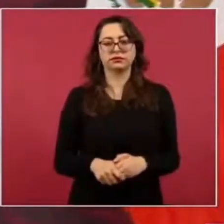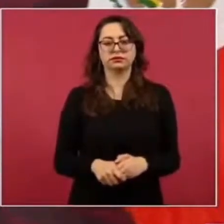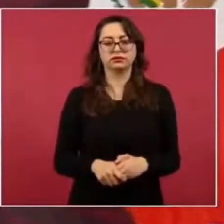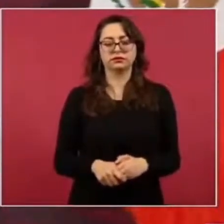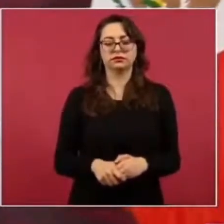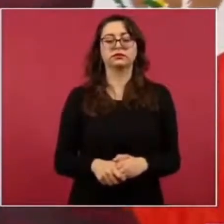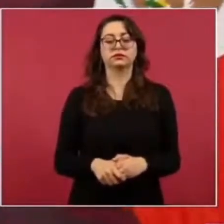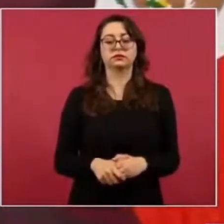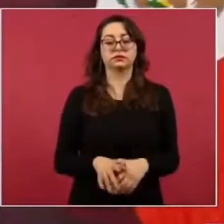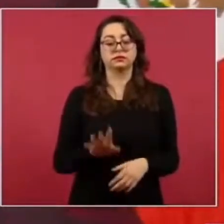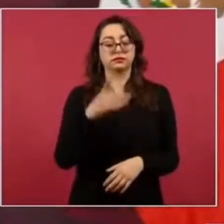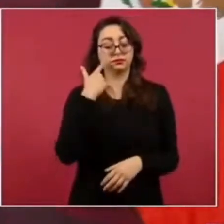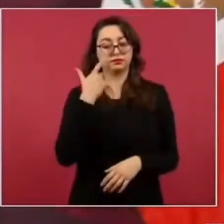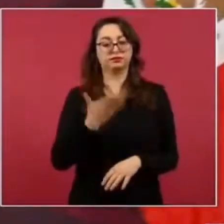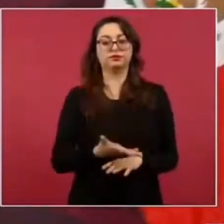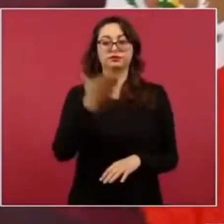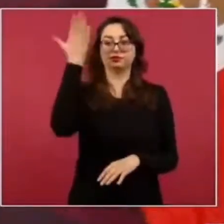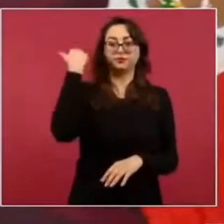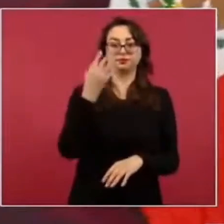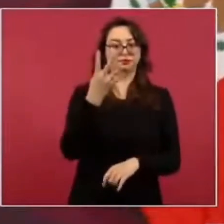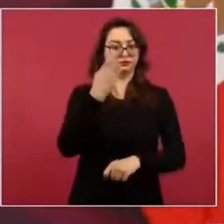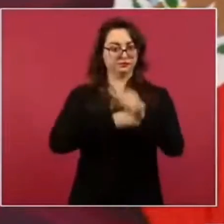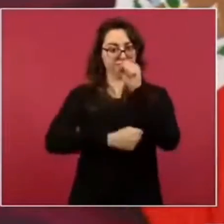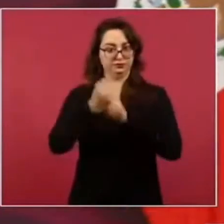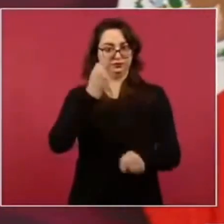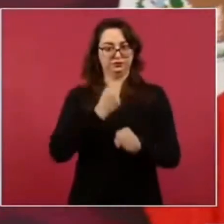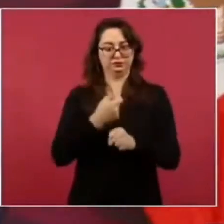en Tula estaba